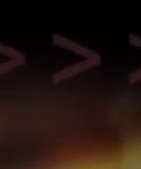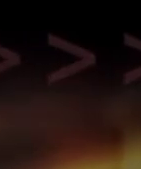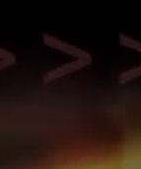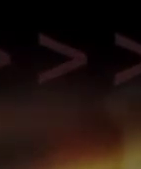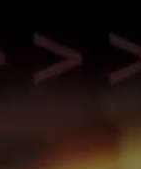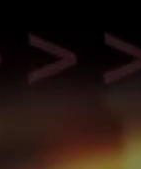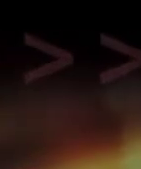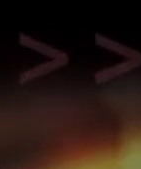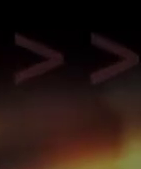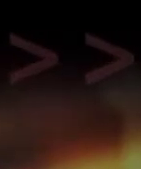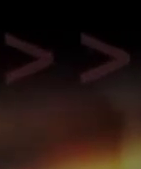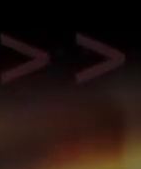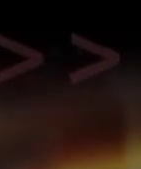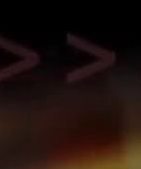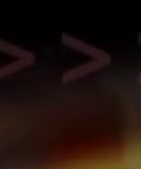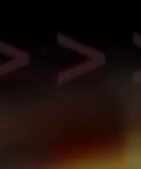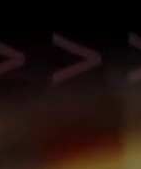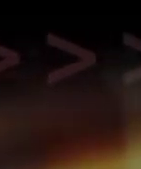y